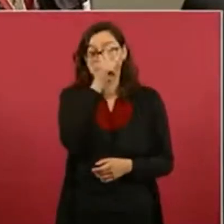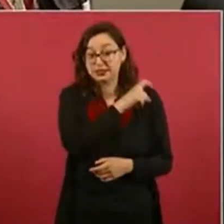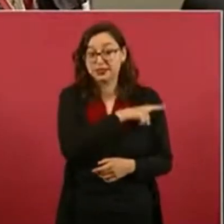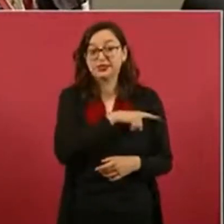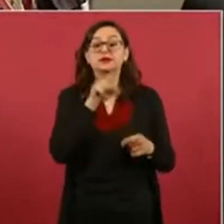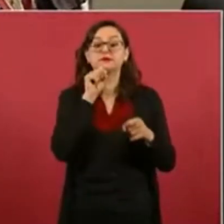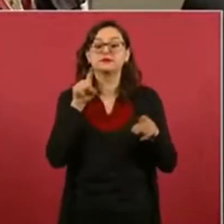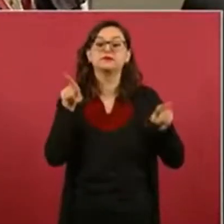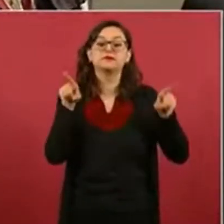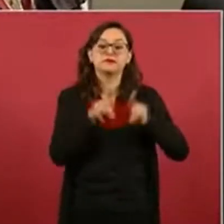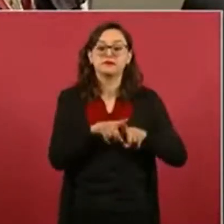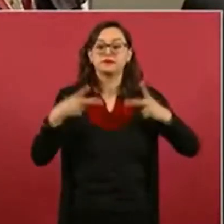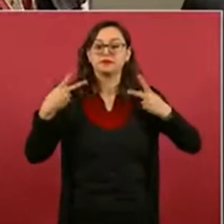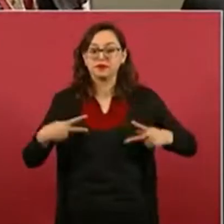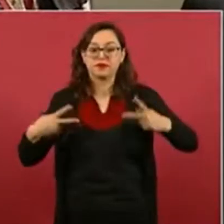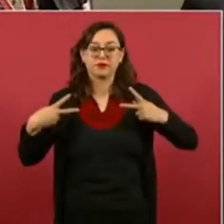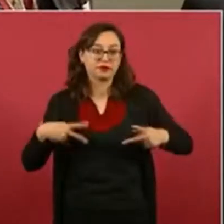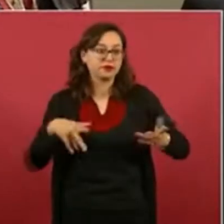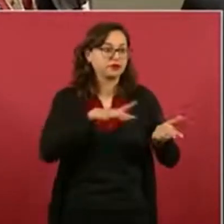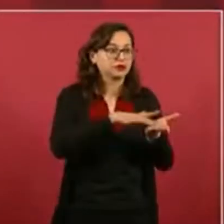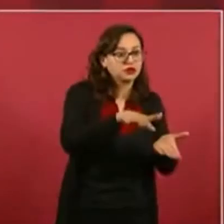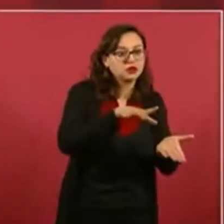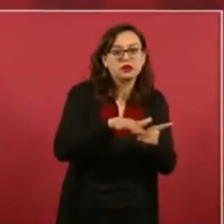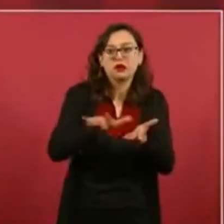porque hay riesgos